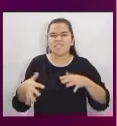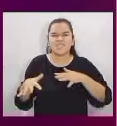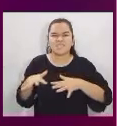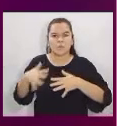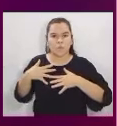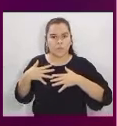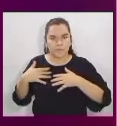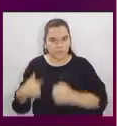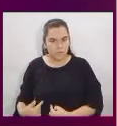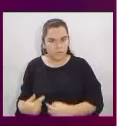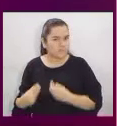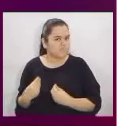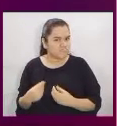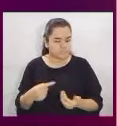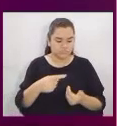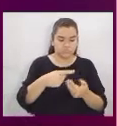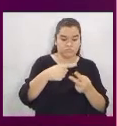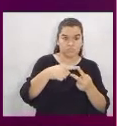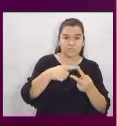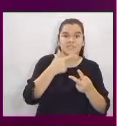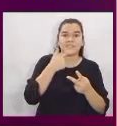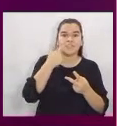un síndrome?